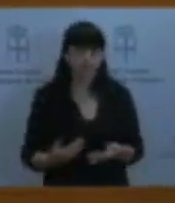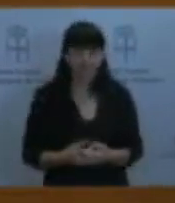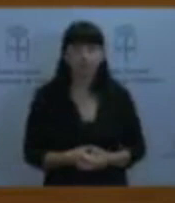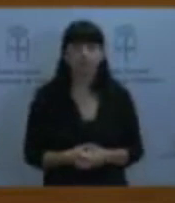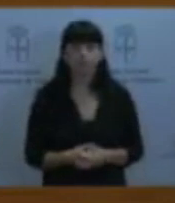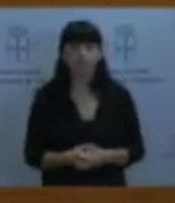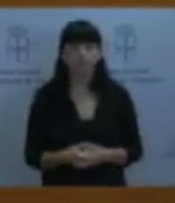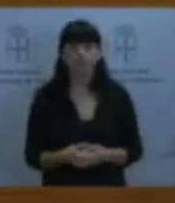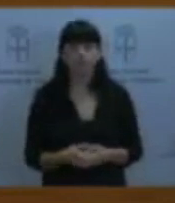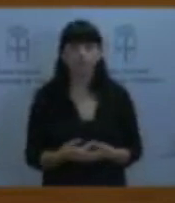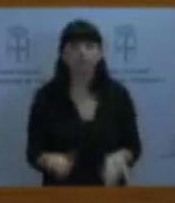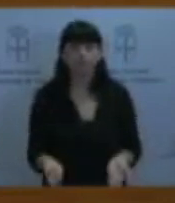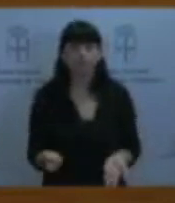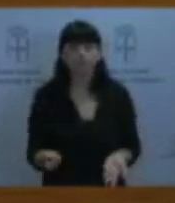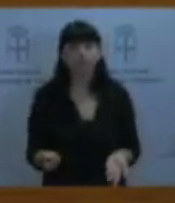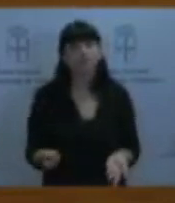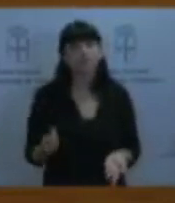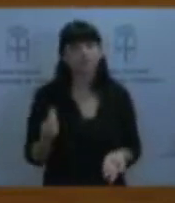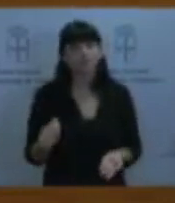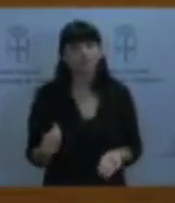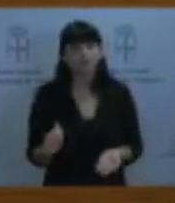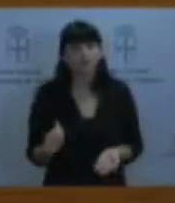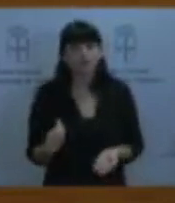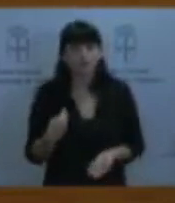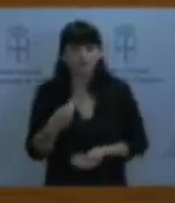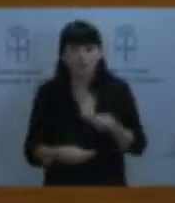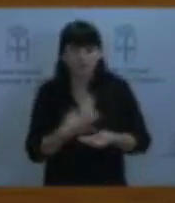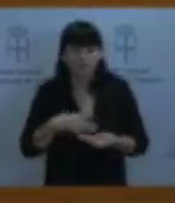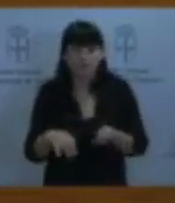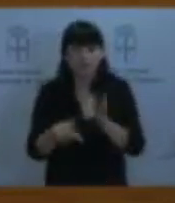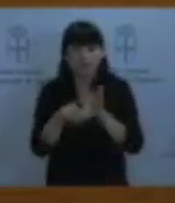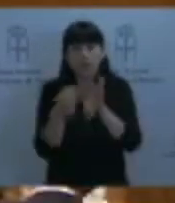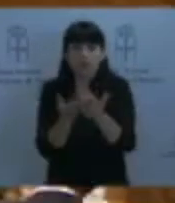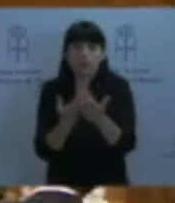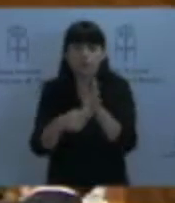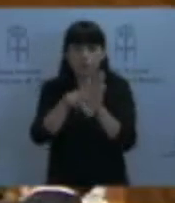realizar dentro de poco con la proposición de ley que hemos presentado.